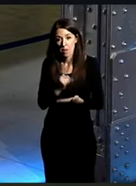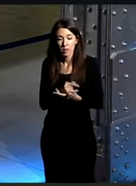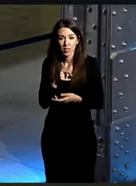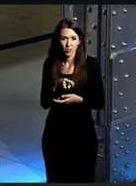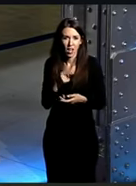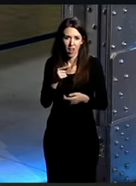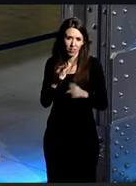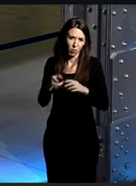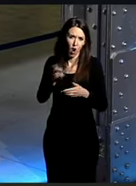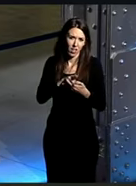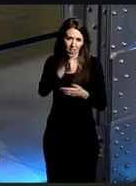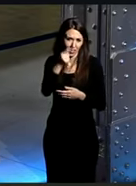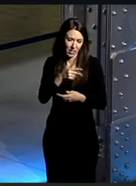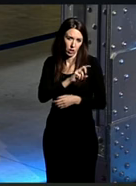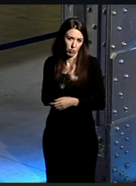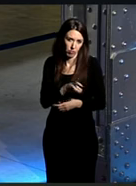este rediseño, etc.